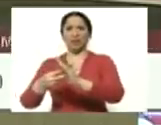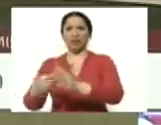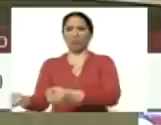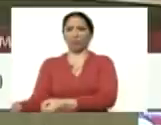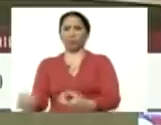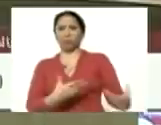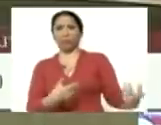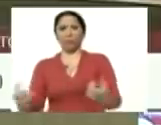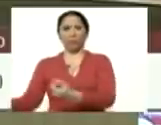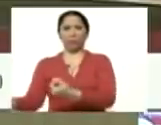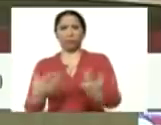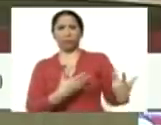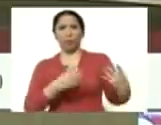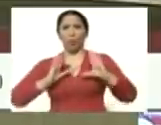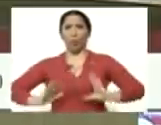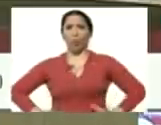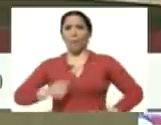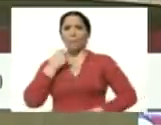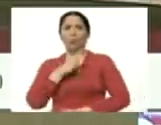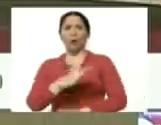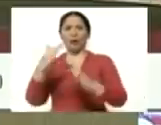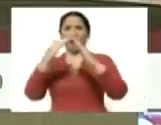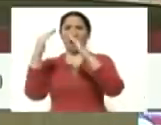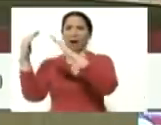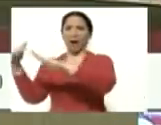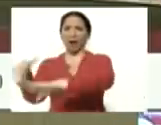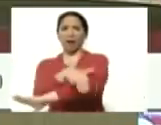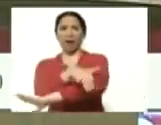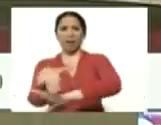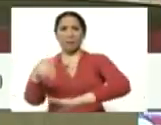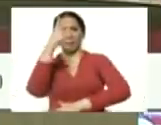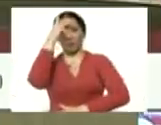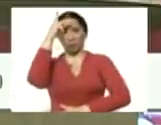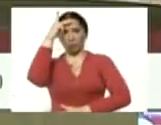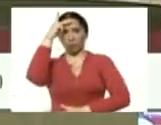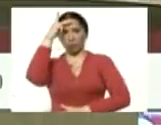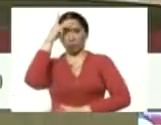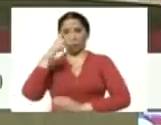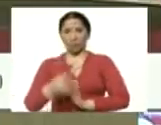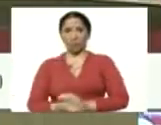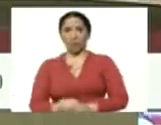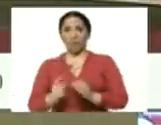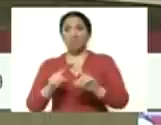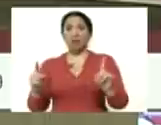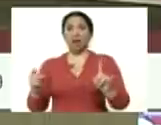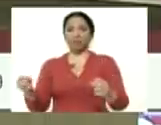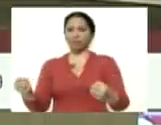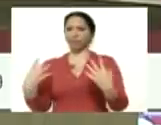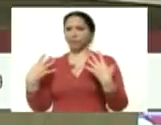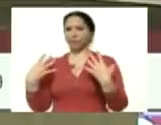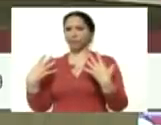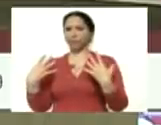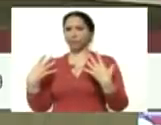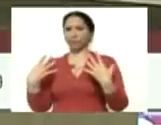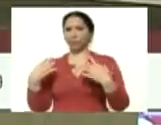recoger cadáveres en viviendas y en las calles de Perú para que se infecten